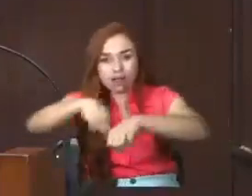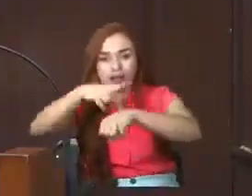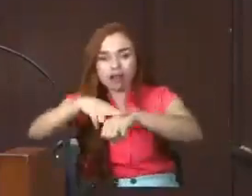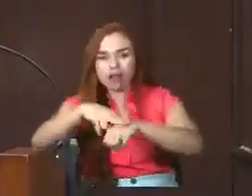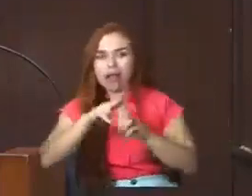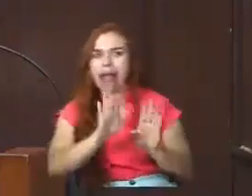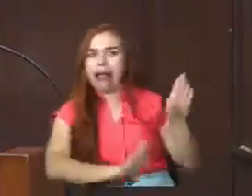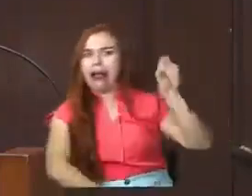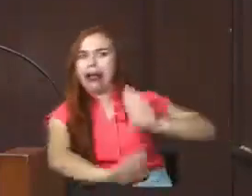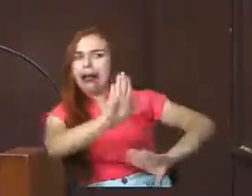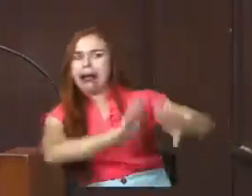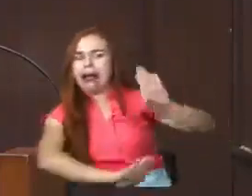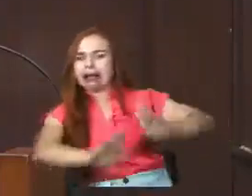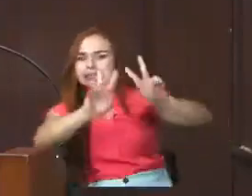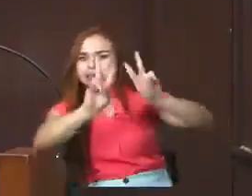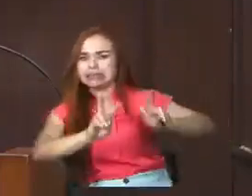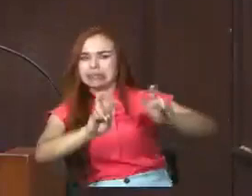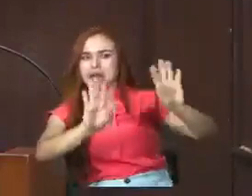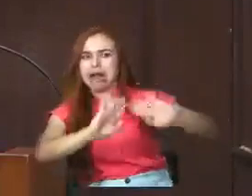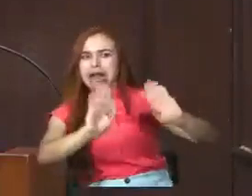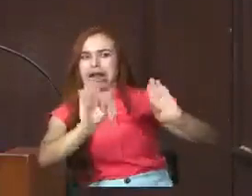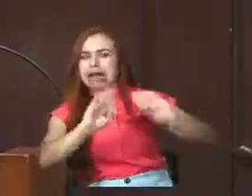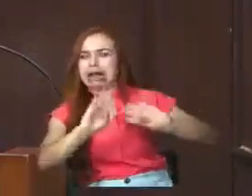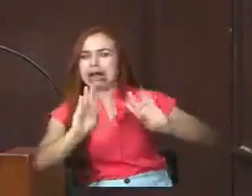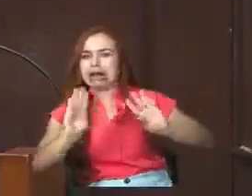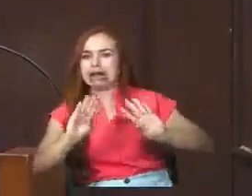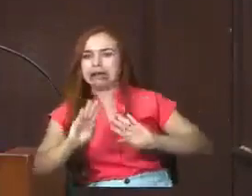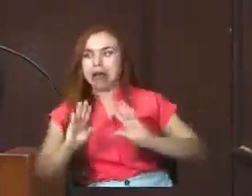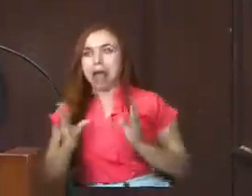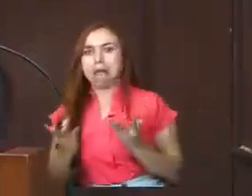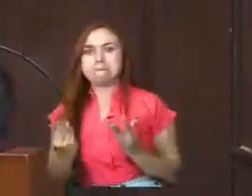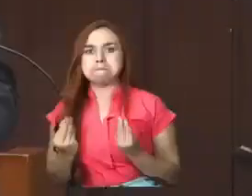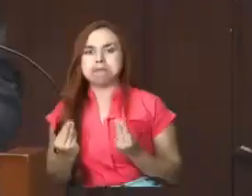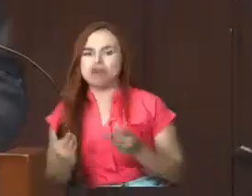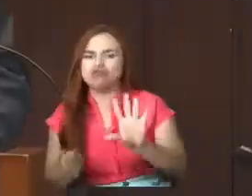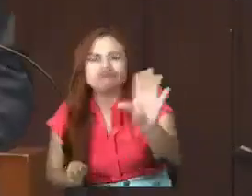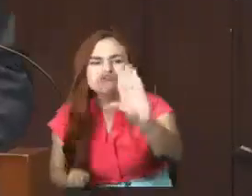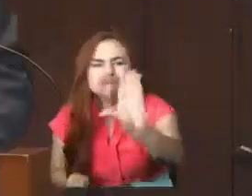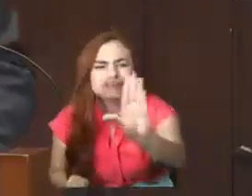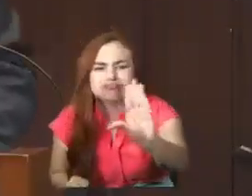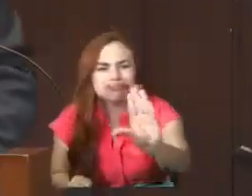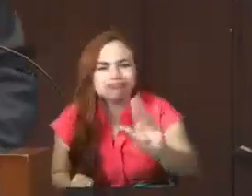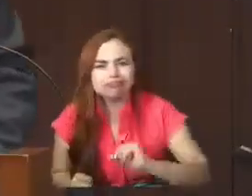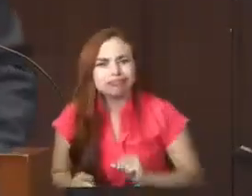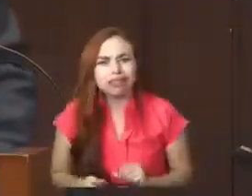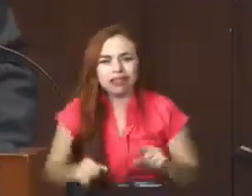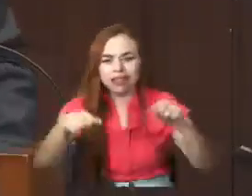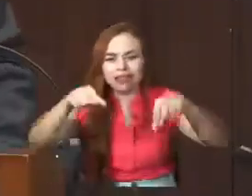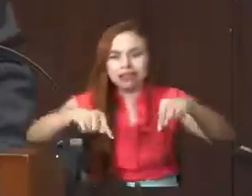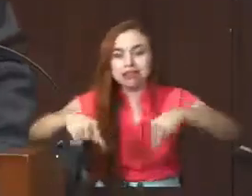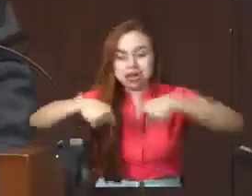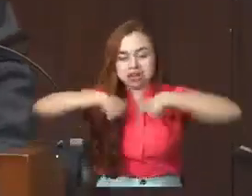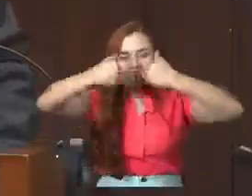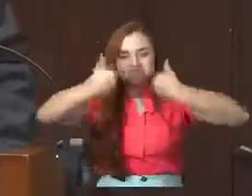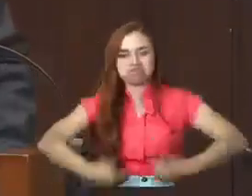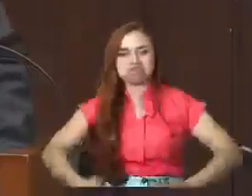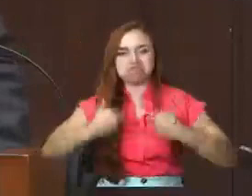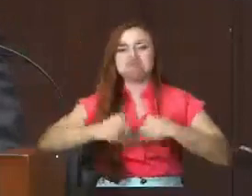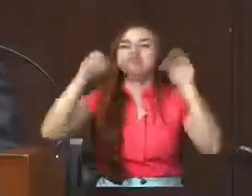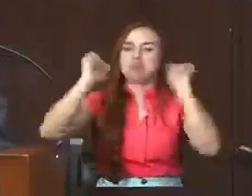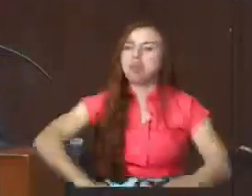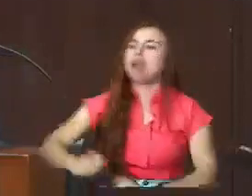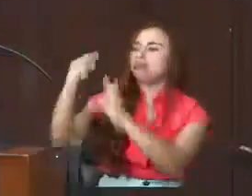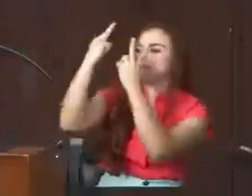porque por lo menos mi persona, y estoy seguro que la mayoría, no tiene absolutamente nada que ser cuestionado en materia de